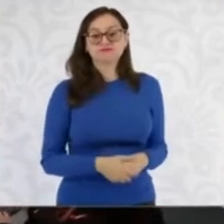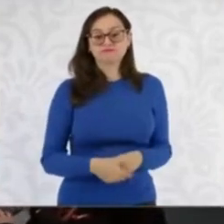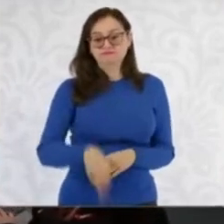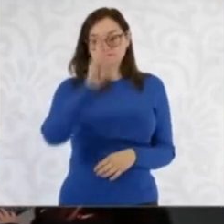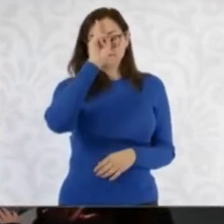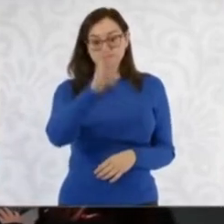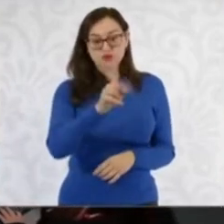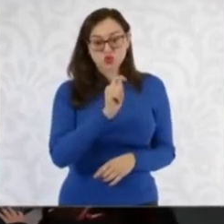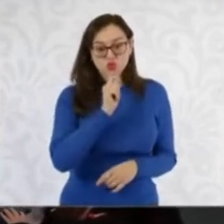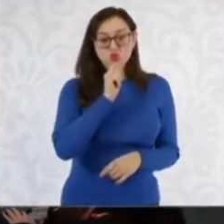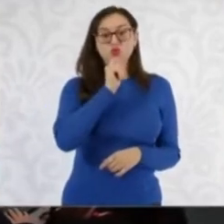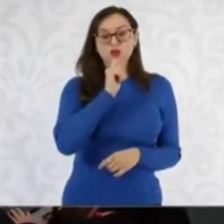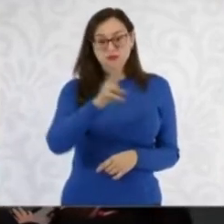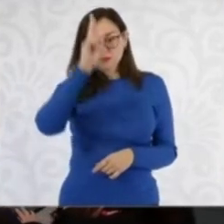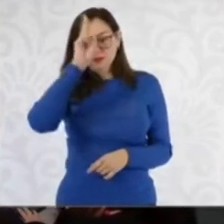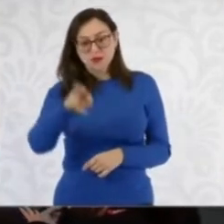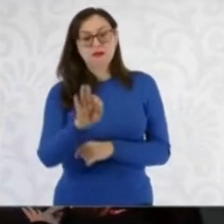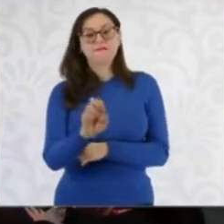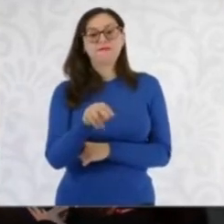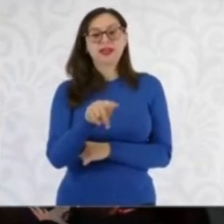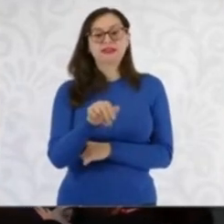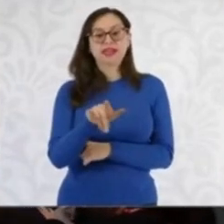del fentanilo, que es muy importante.